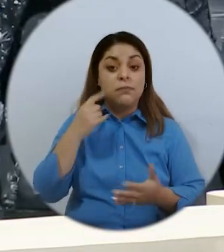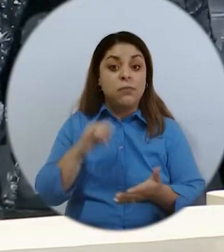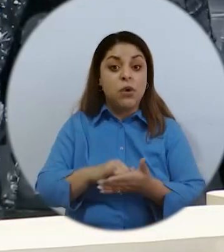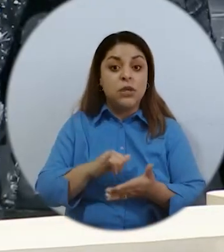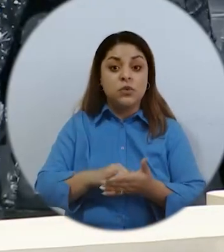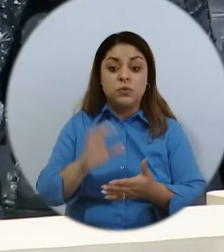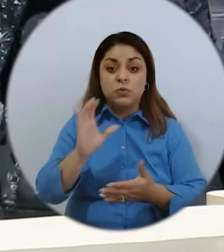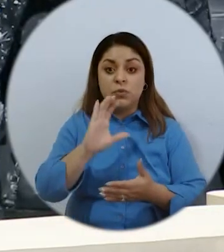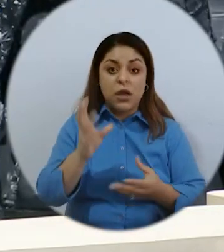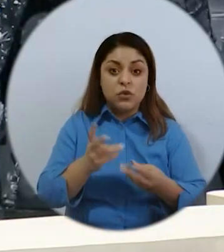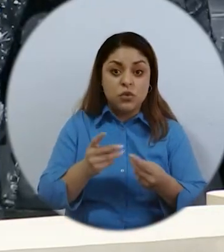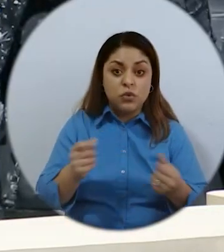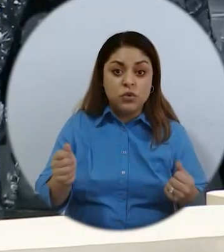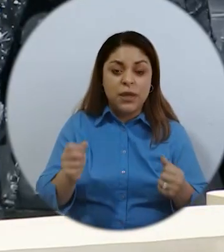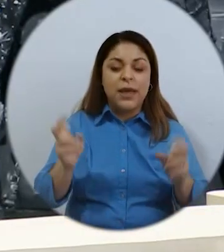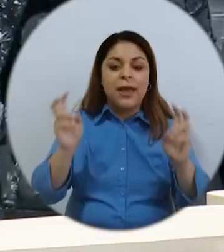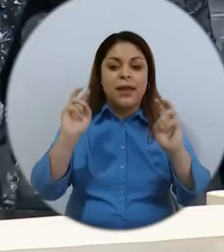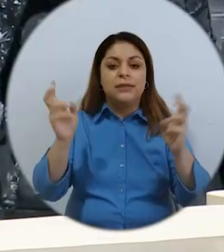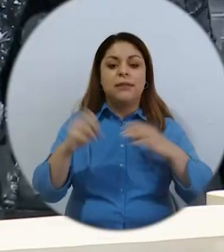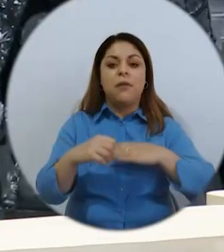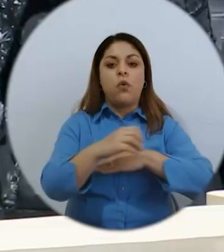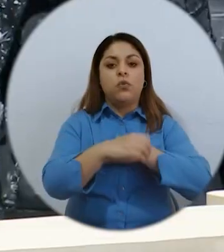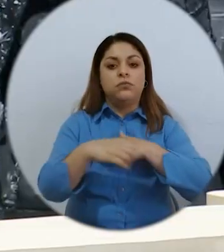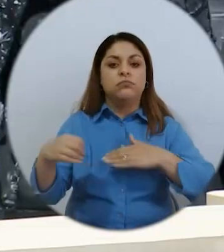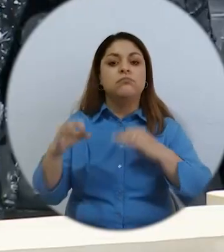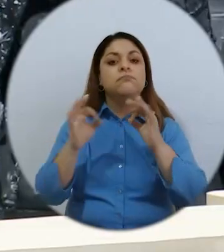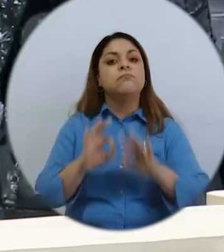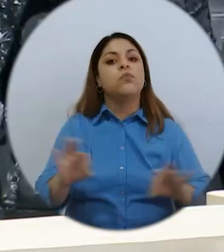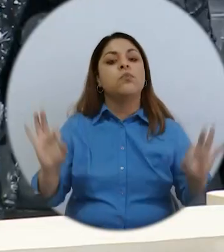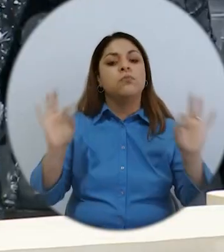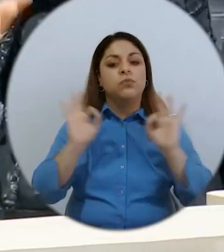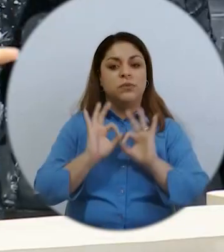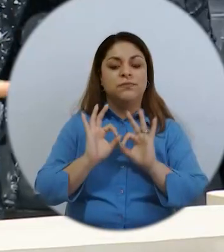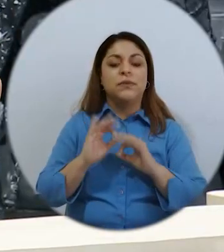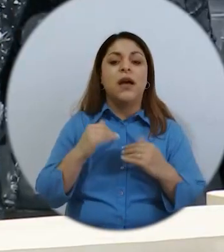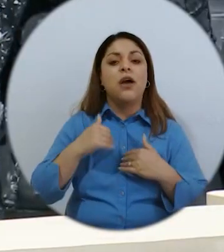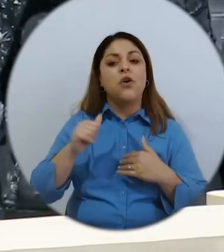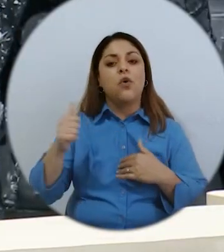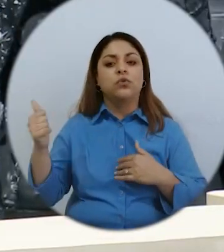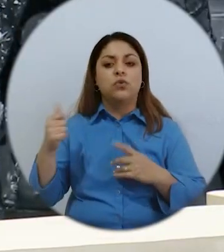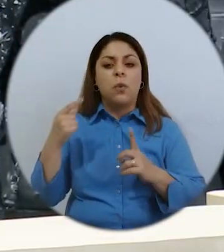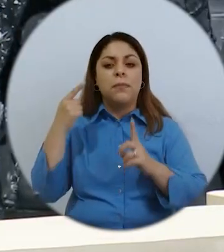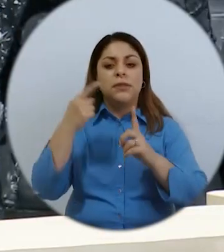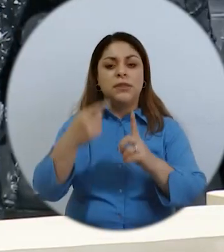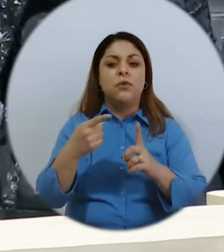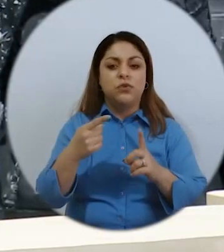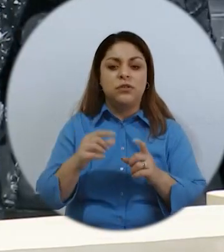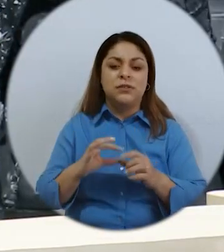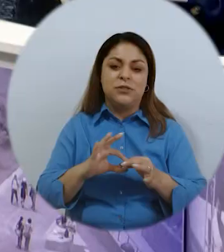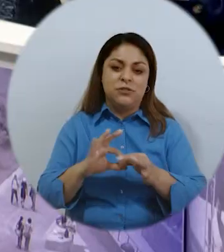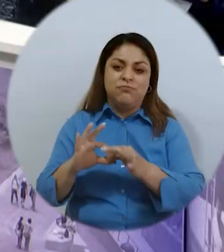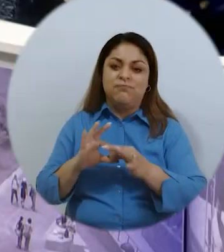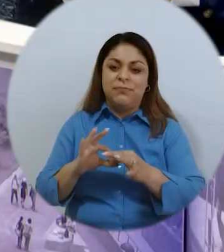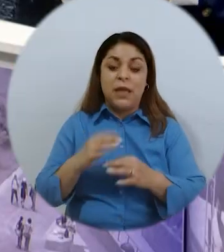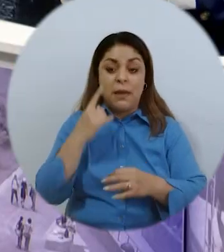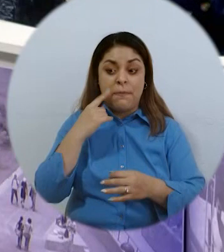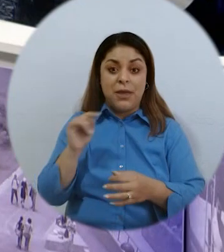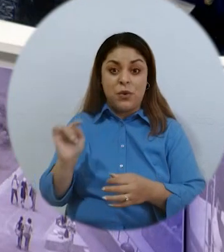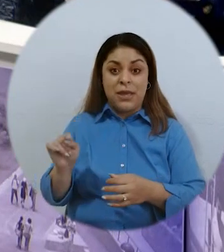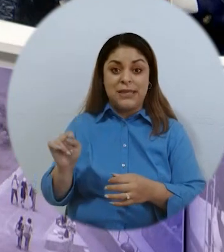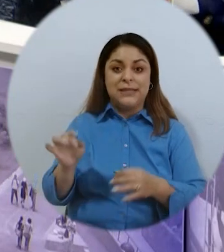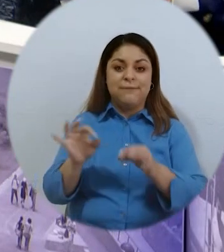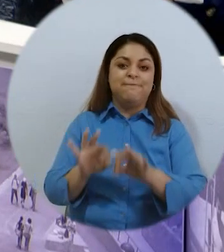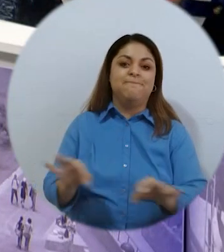tanto dentro de esas soluciones el tema del océano es muy importante. Hay otros objetivos sostenibles relacionados, pero este